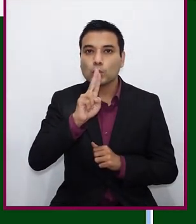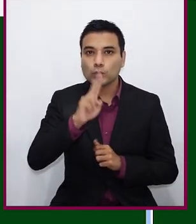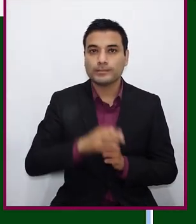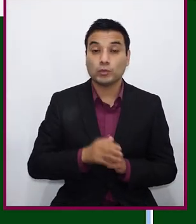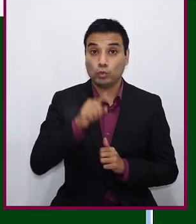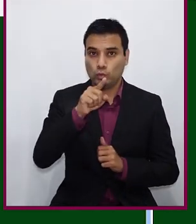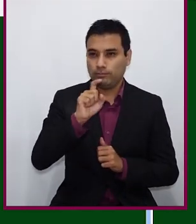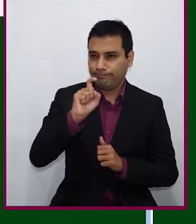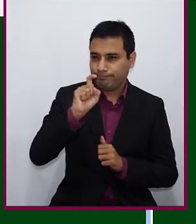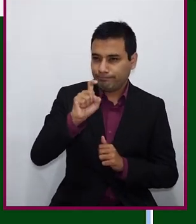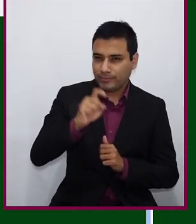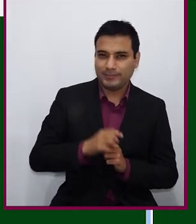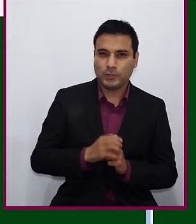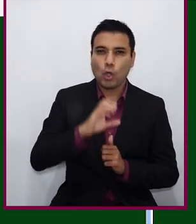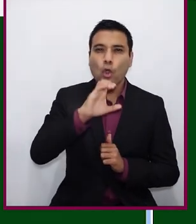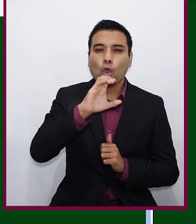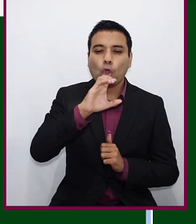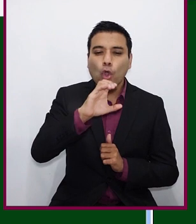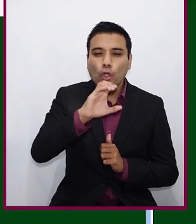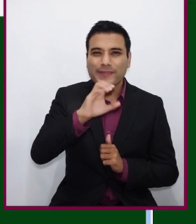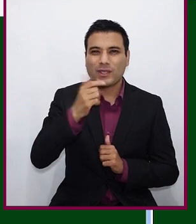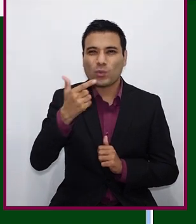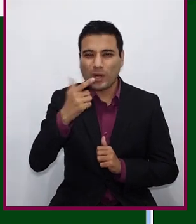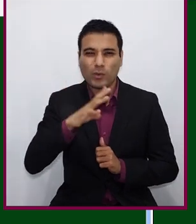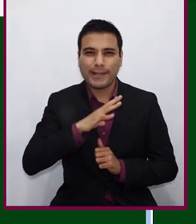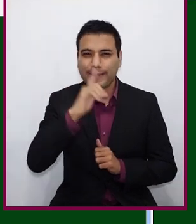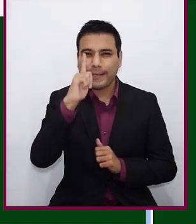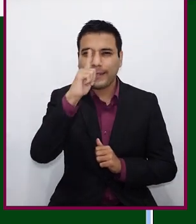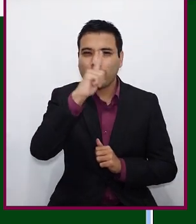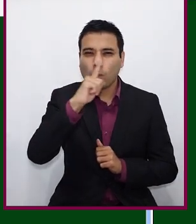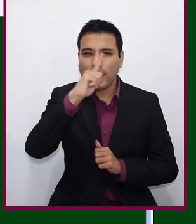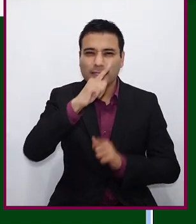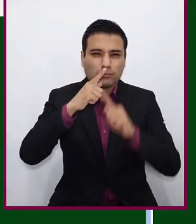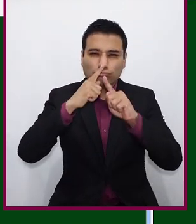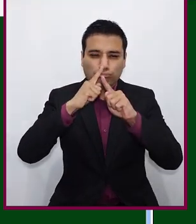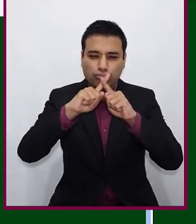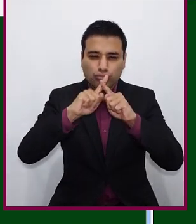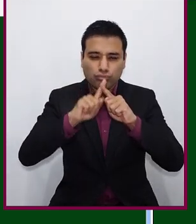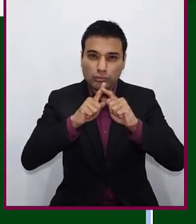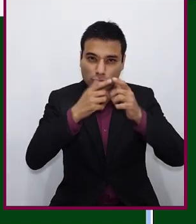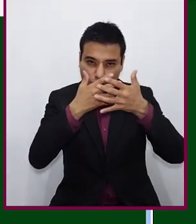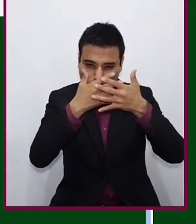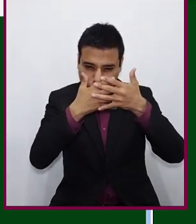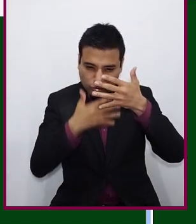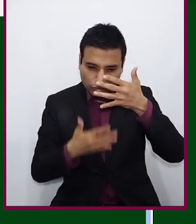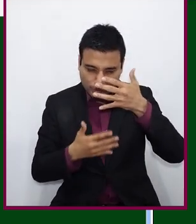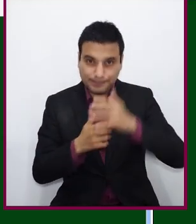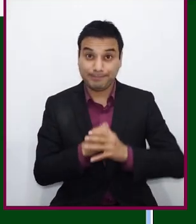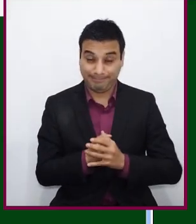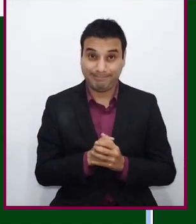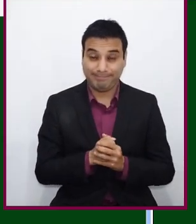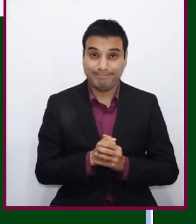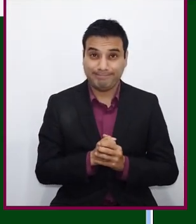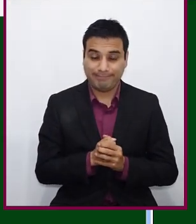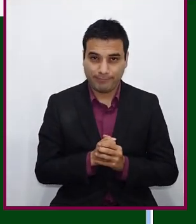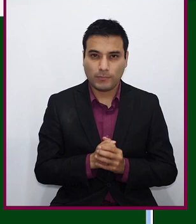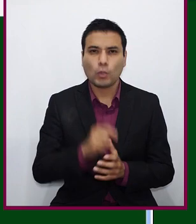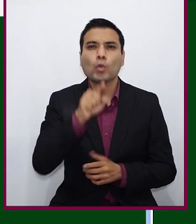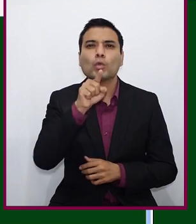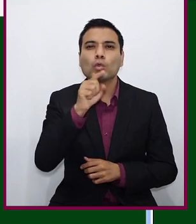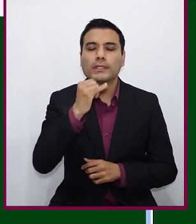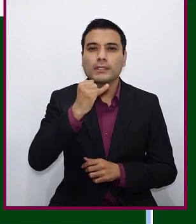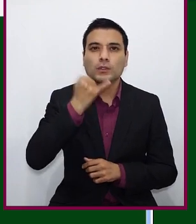de programación populares para seleccionar den clic en su idioma favorito o con el que desean iniciar y